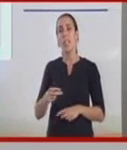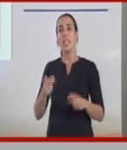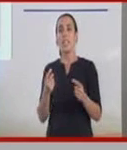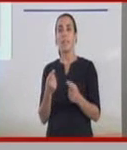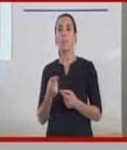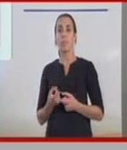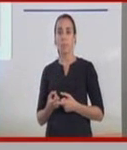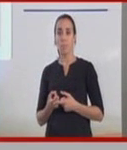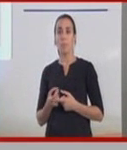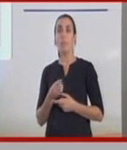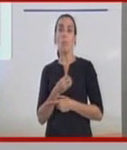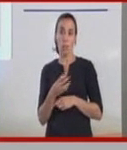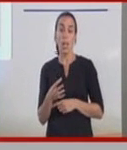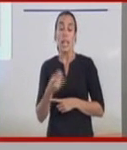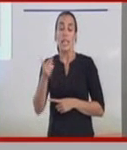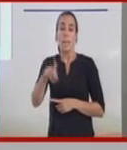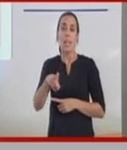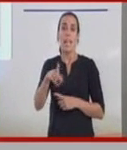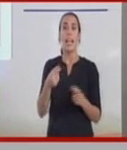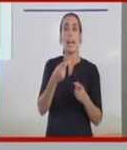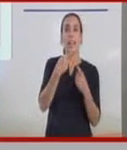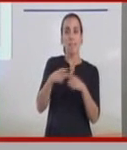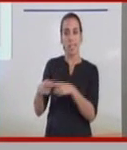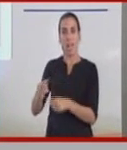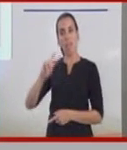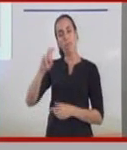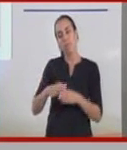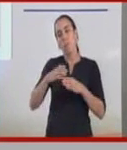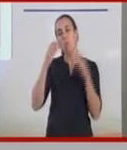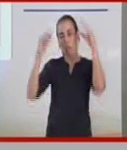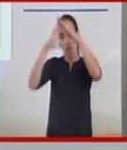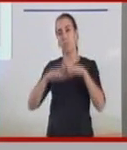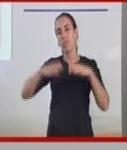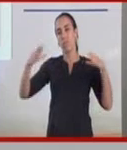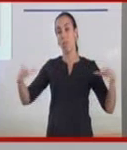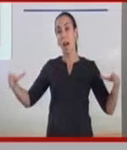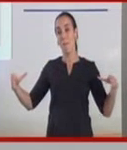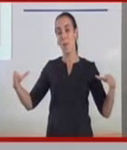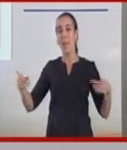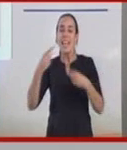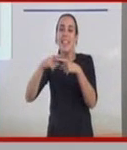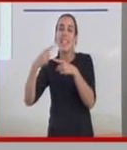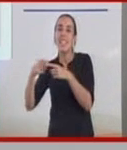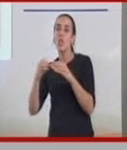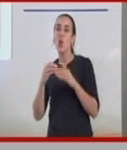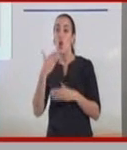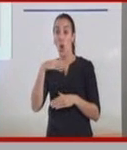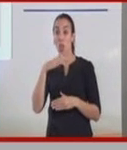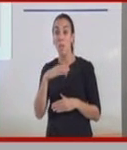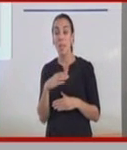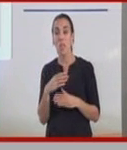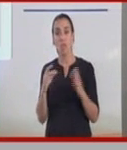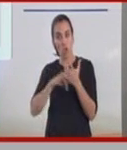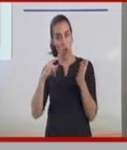más amplio. Por ejemplo, tenemos que contemplar a usuarios con diferentes conocimientos tecnológicos, a usuarios con edades